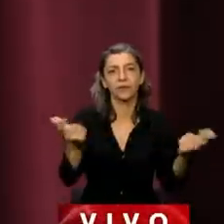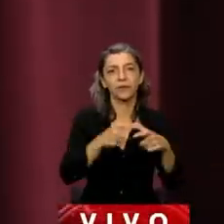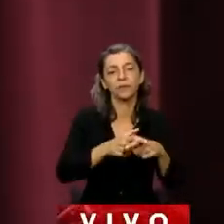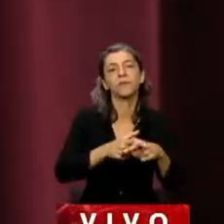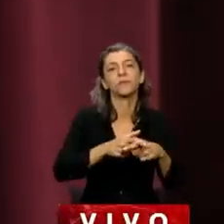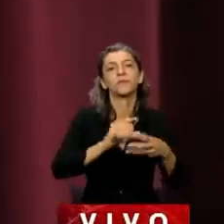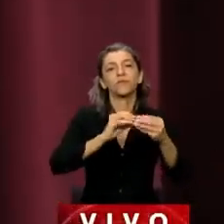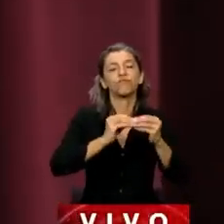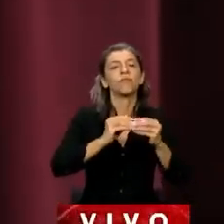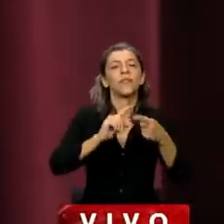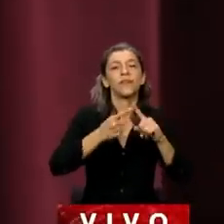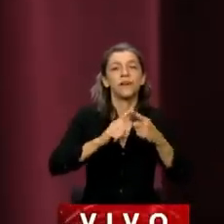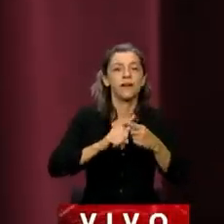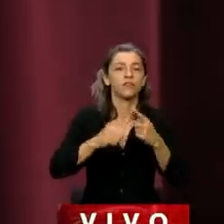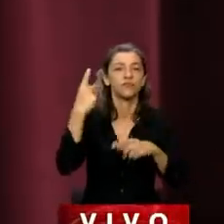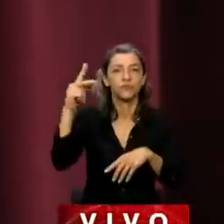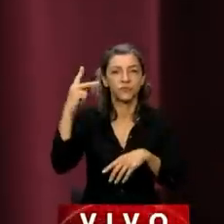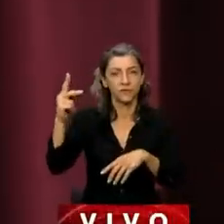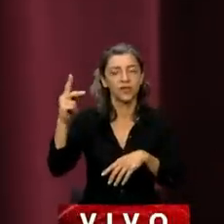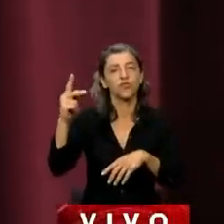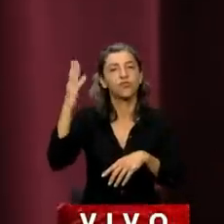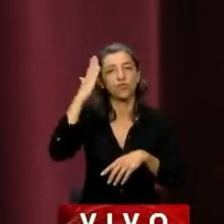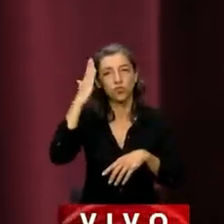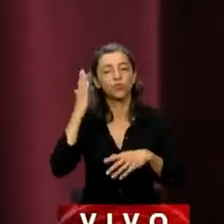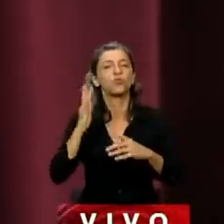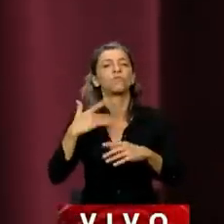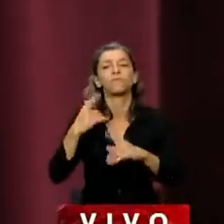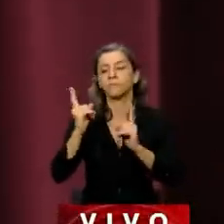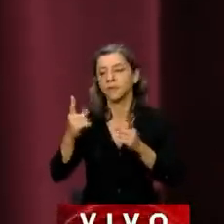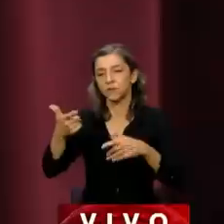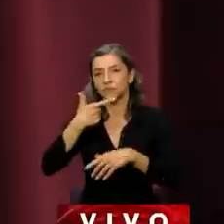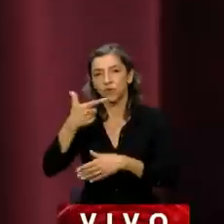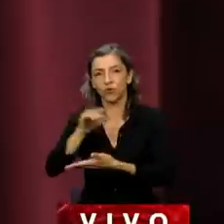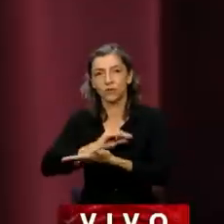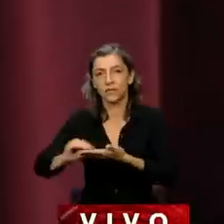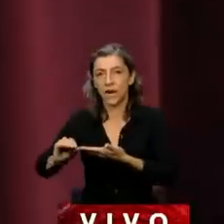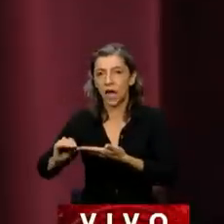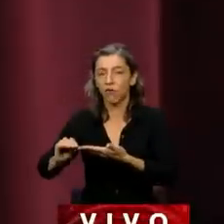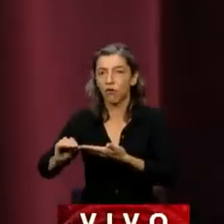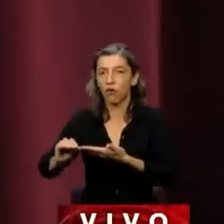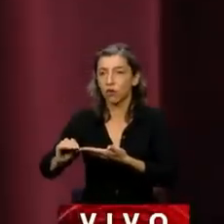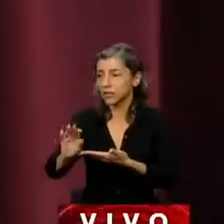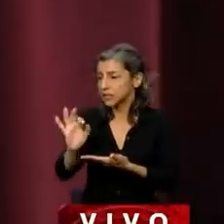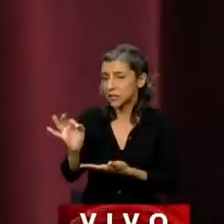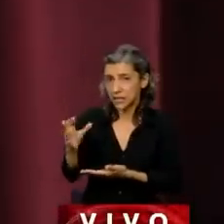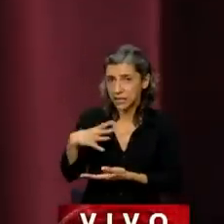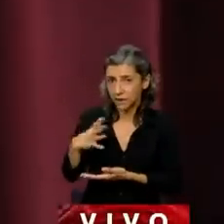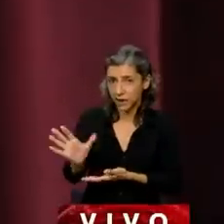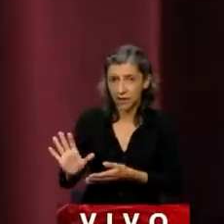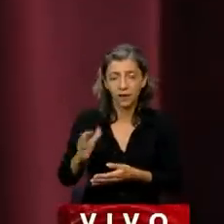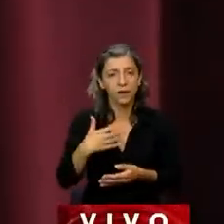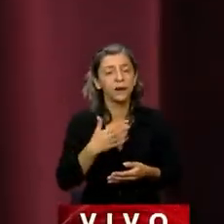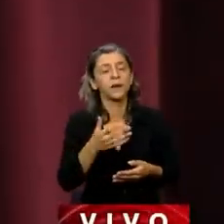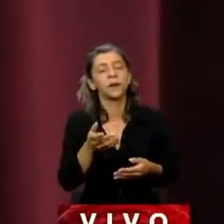Culto recaído en el proyecto de ley venido en revisión. Sí, ya sé que faltan los venido